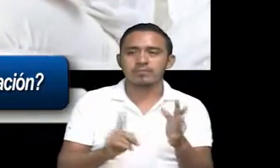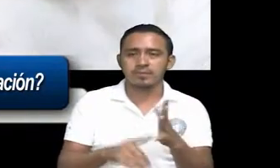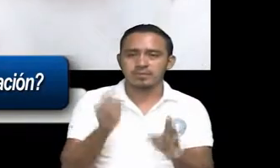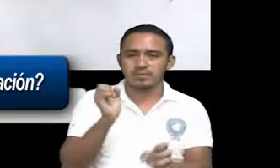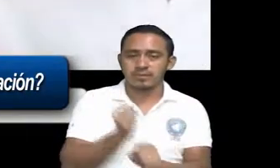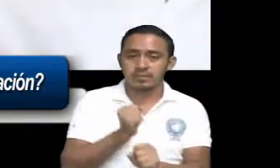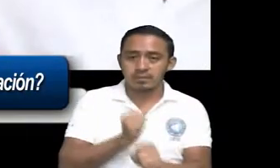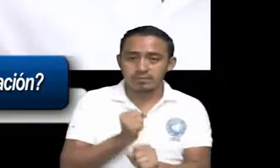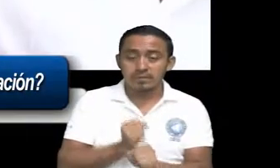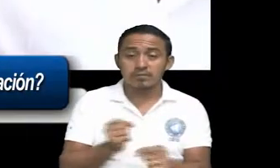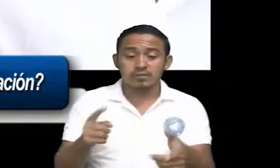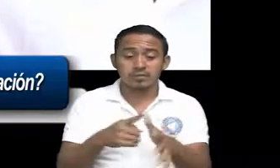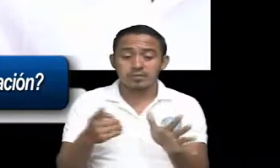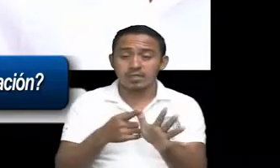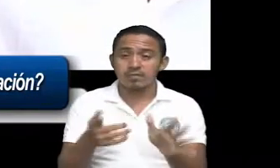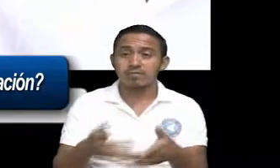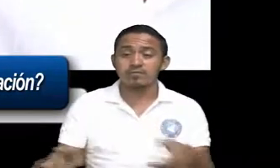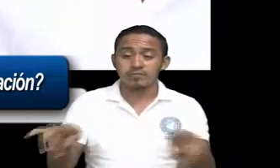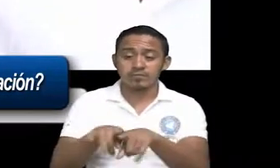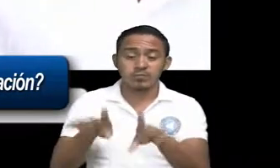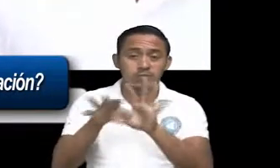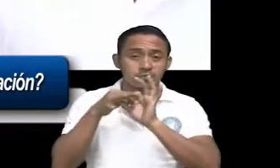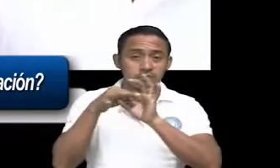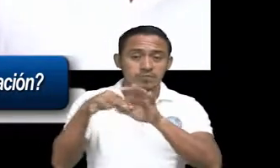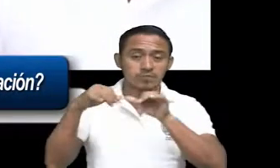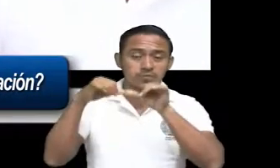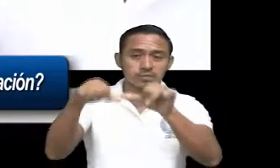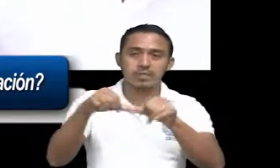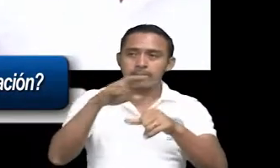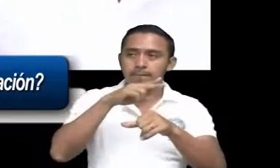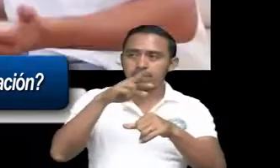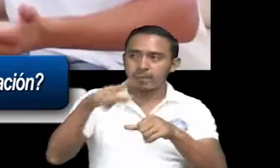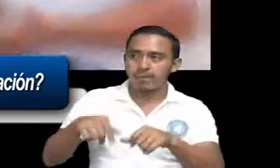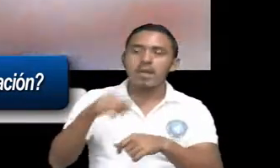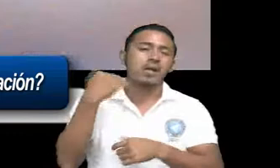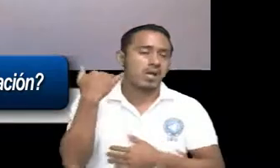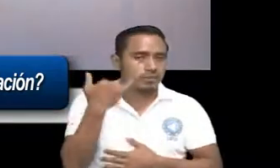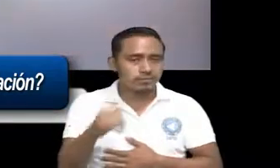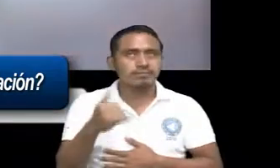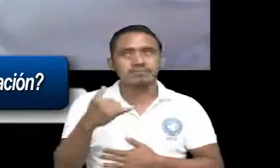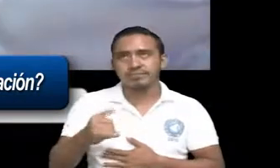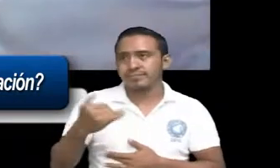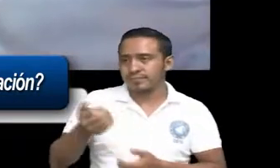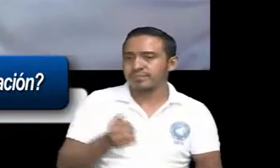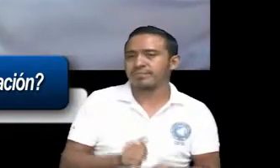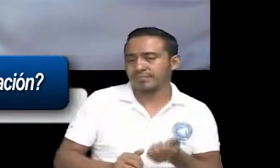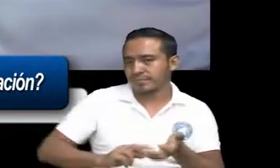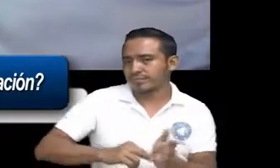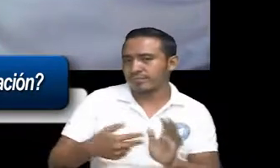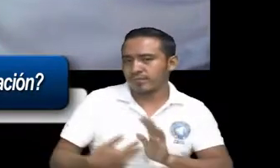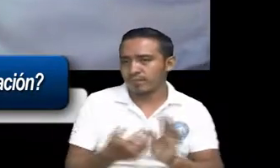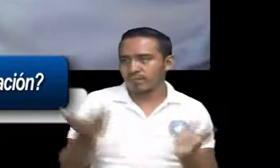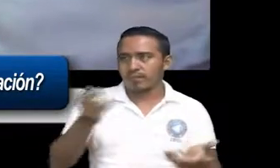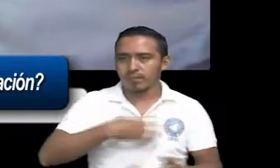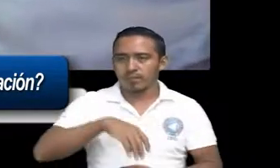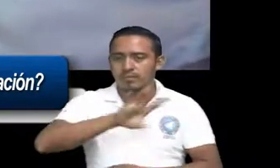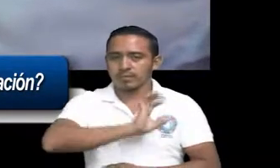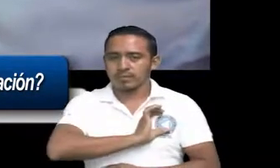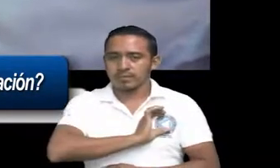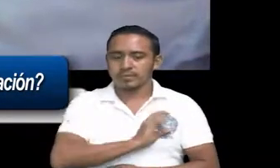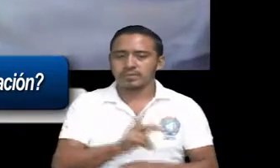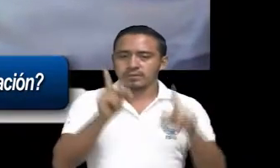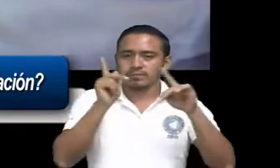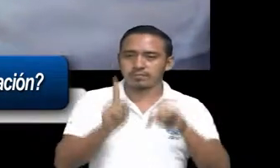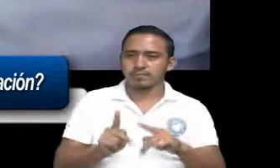trabajo y ya con relaciones de pareja formal, yo ese patrón persiste, obviamente ya estamos hablando de una característica propia de